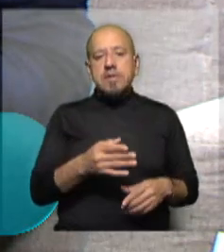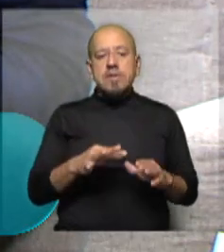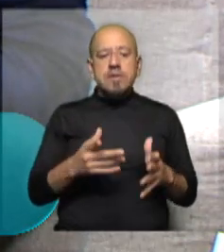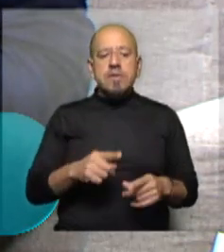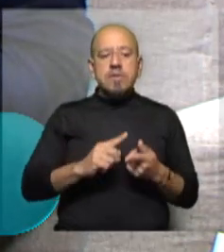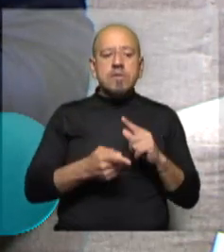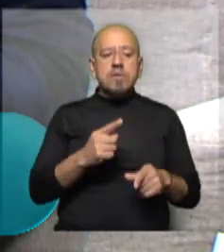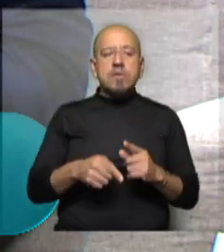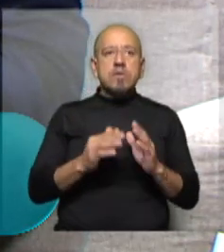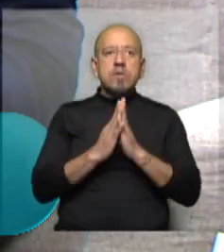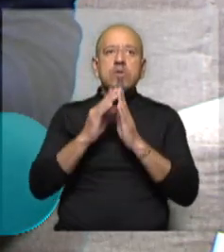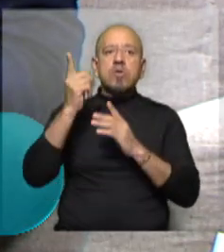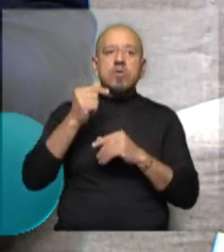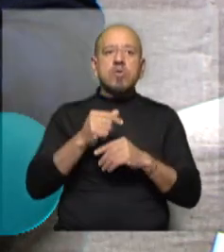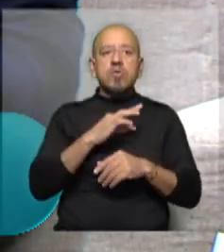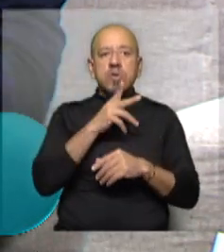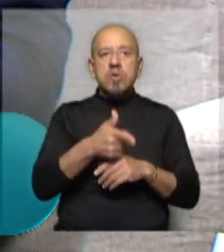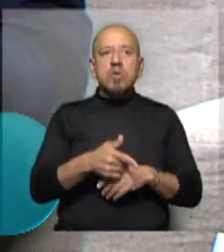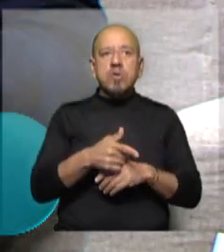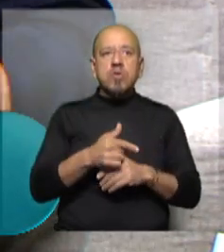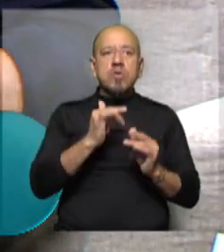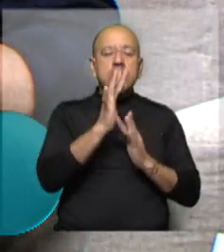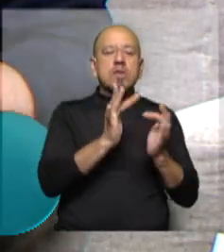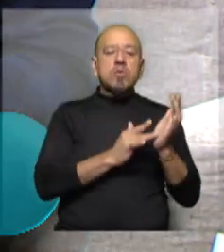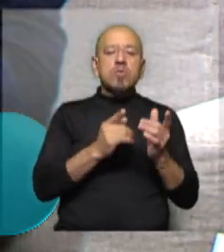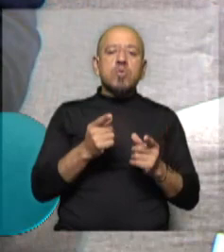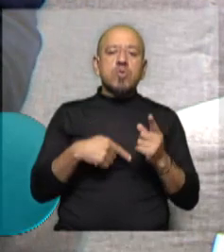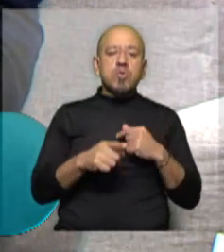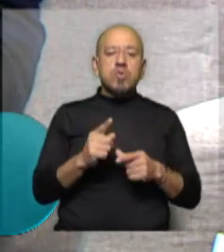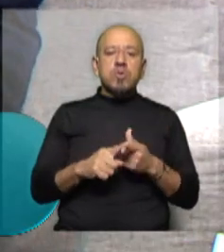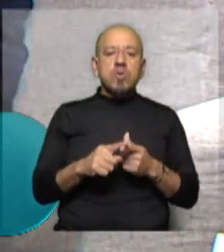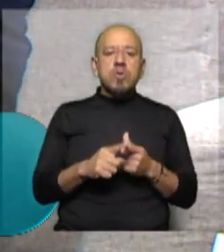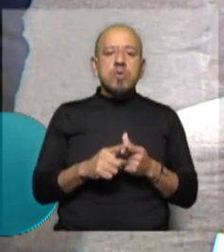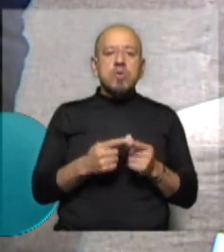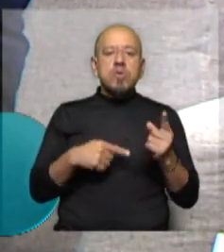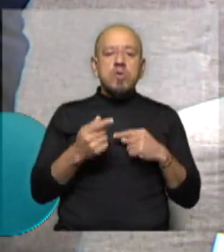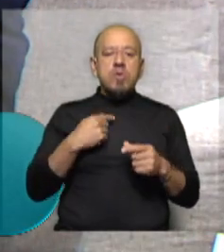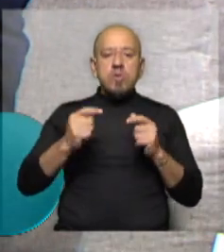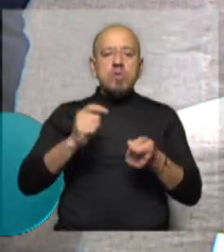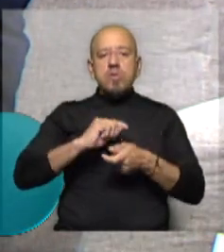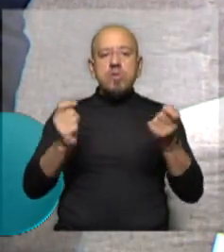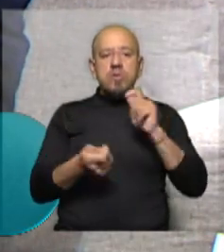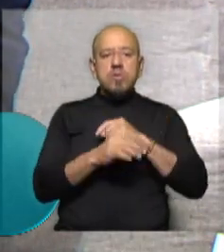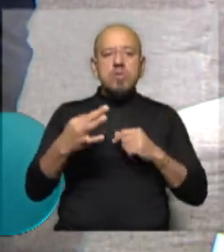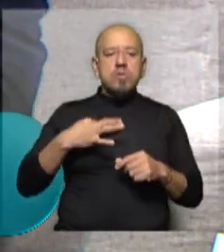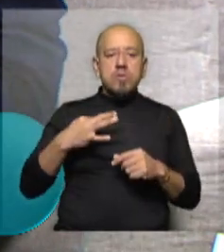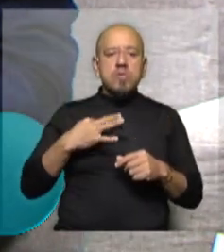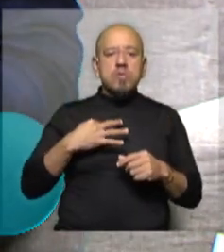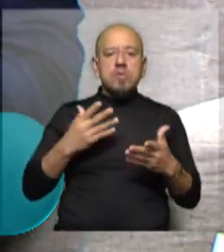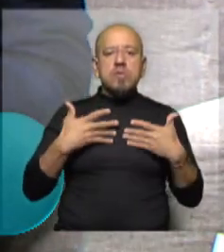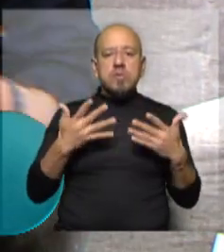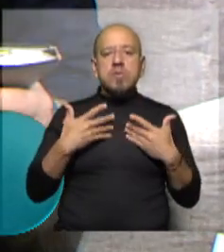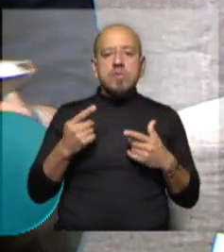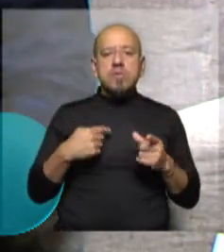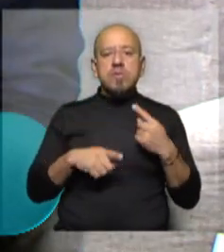con Dios a través de su hijo Jesús. And it transforms and brings a joyful life. Y te transforma y te trae una vida alegre. And I think the